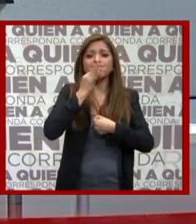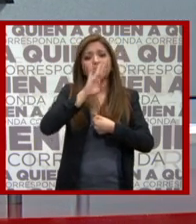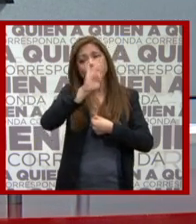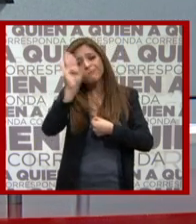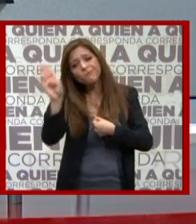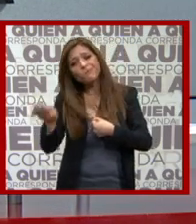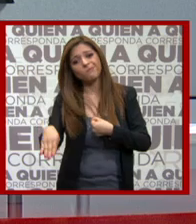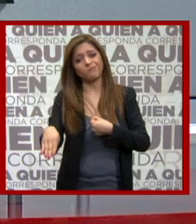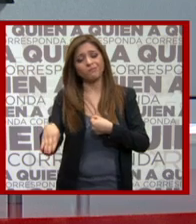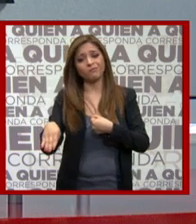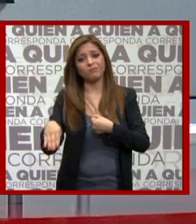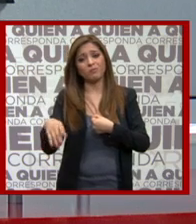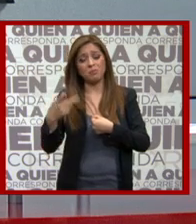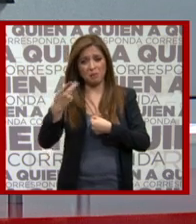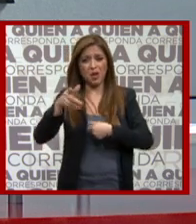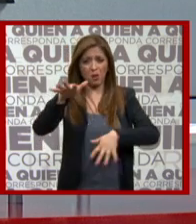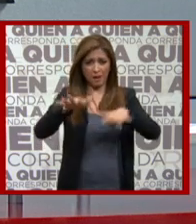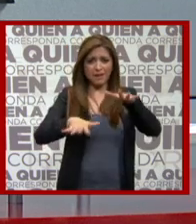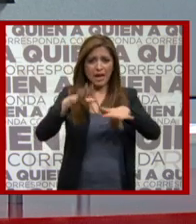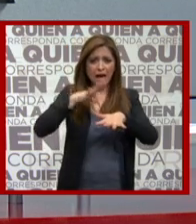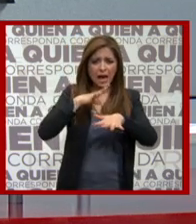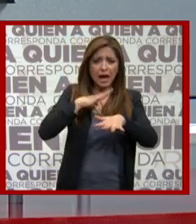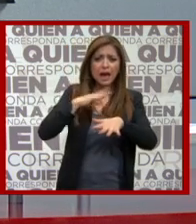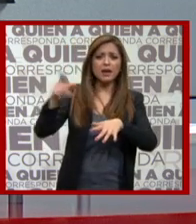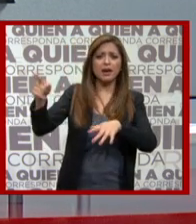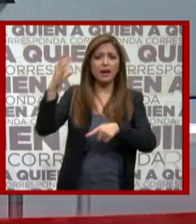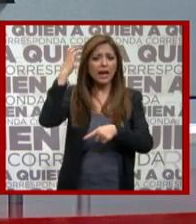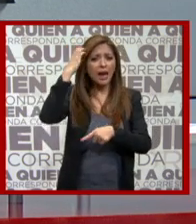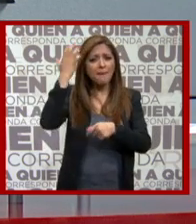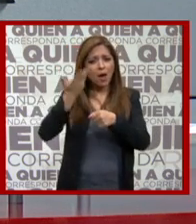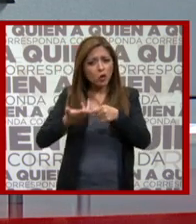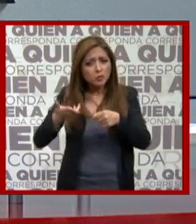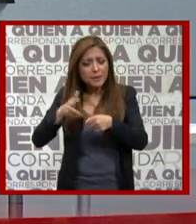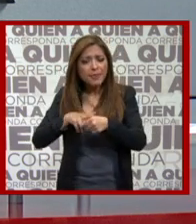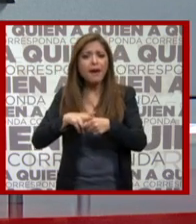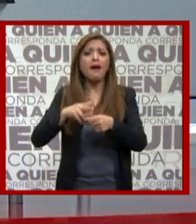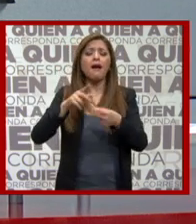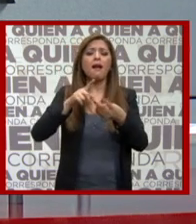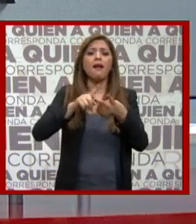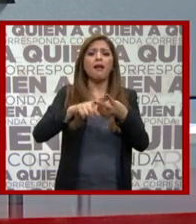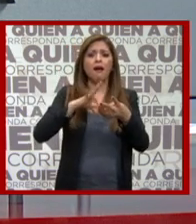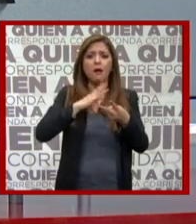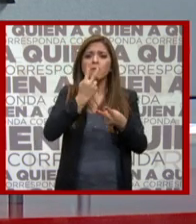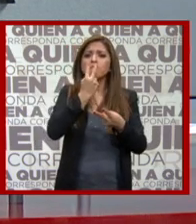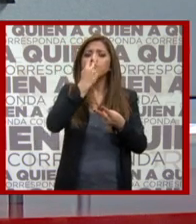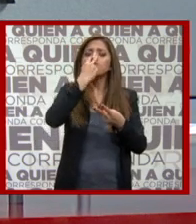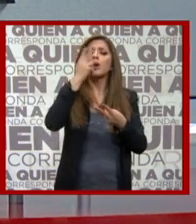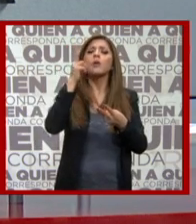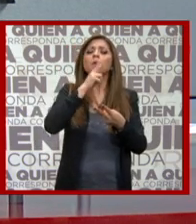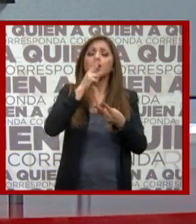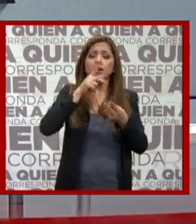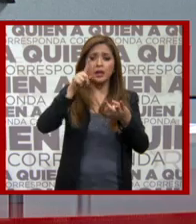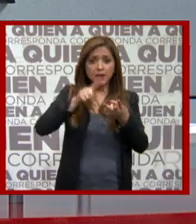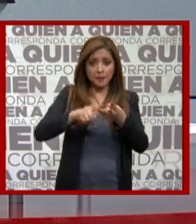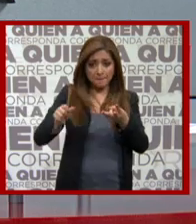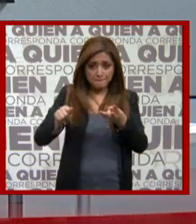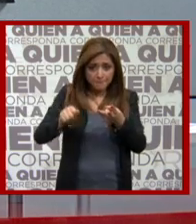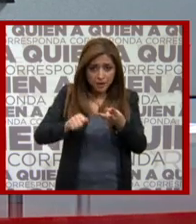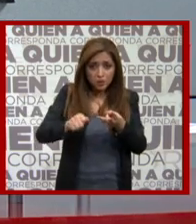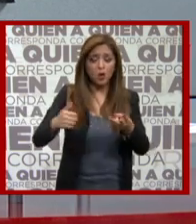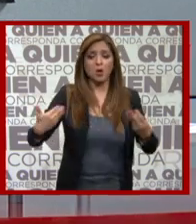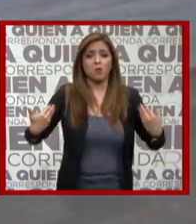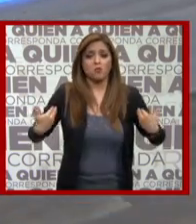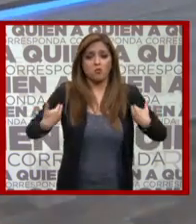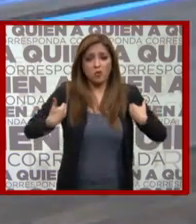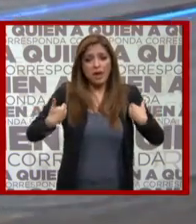fallece, en ocasiones nos dejan una cama de hospital, un equipo de oxígeno, bastones, muletas,